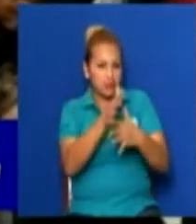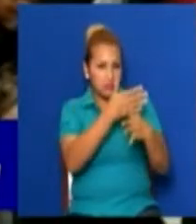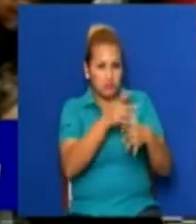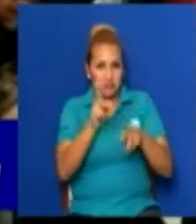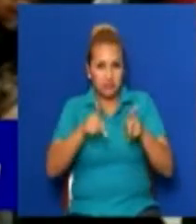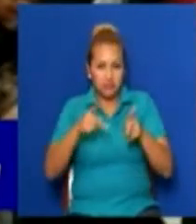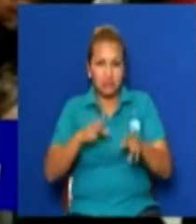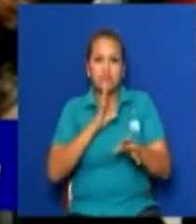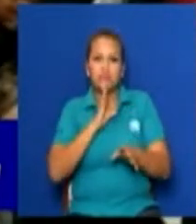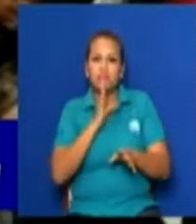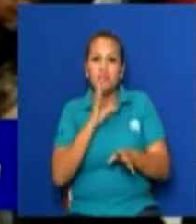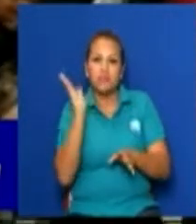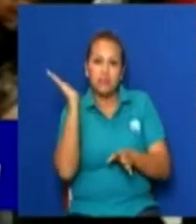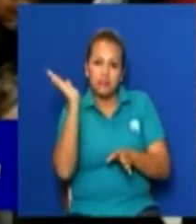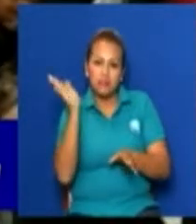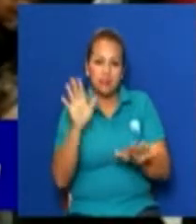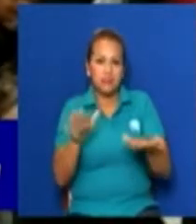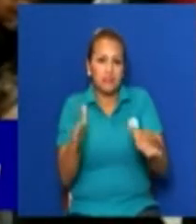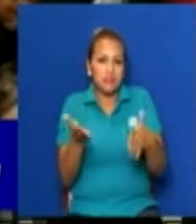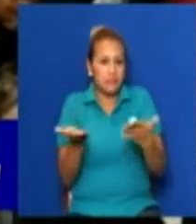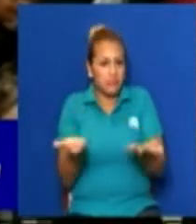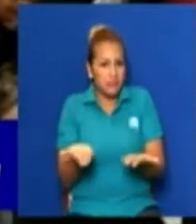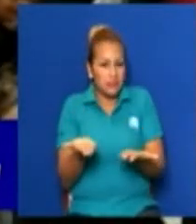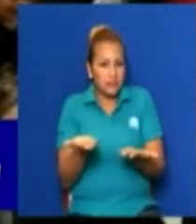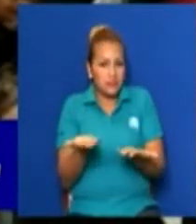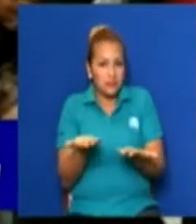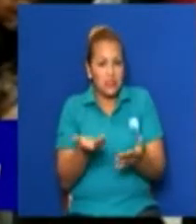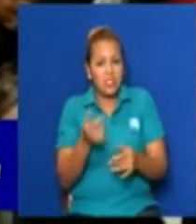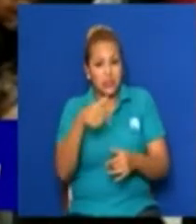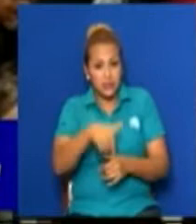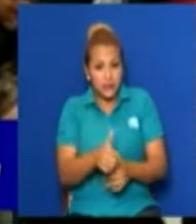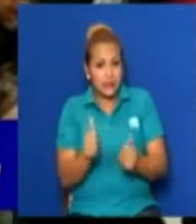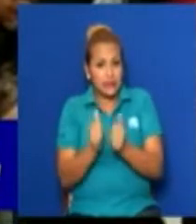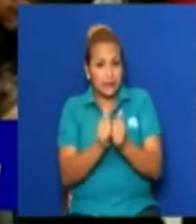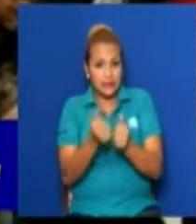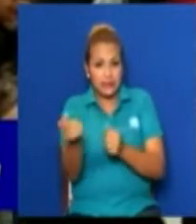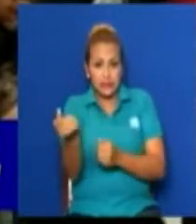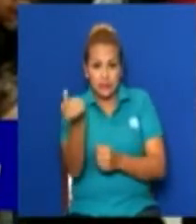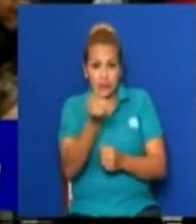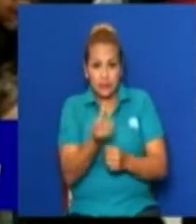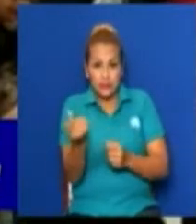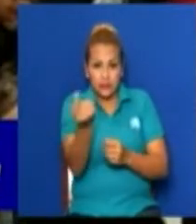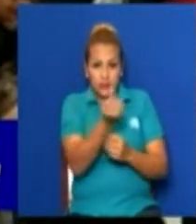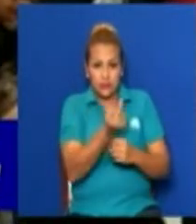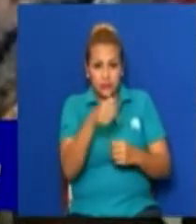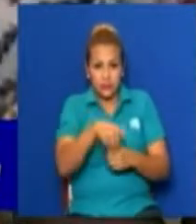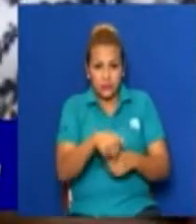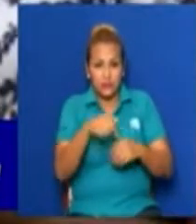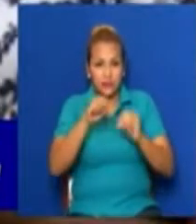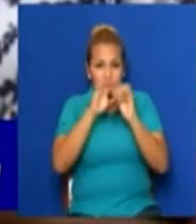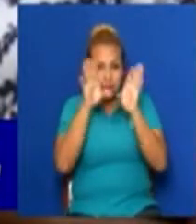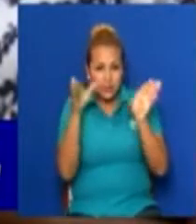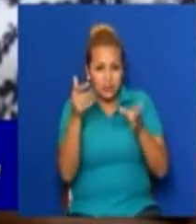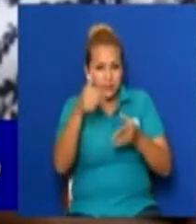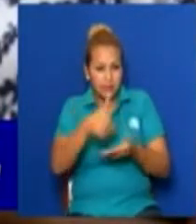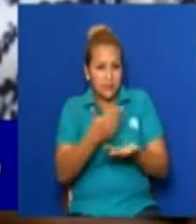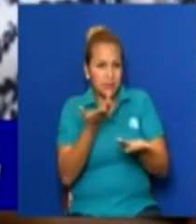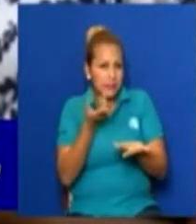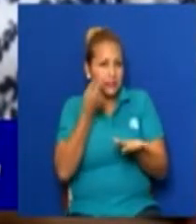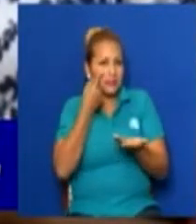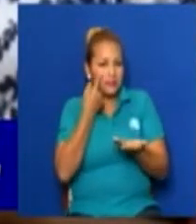expositoras que nos acompañan esta mañana, poder enriquecer aún